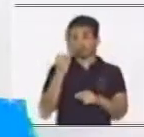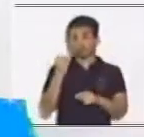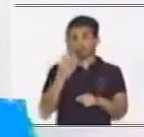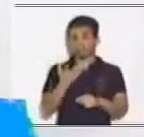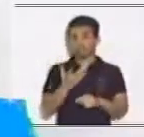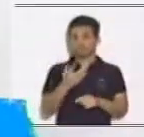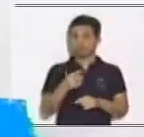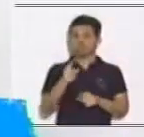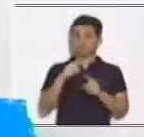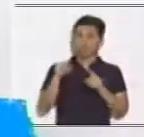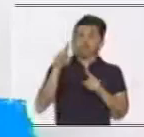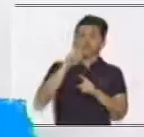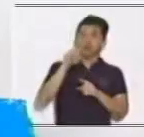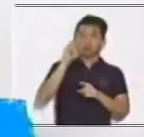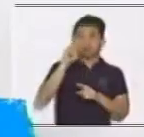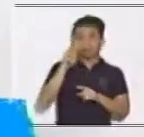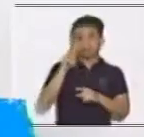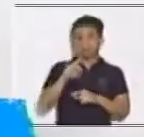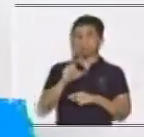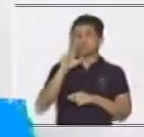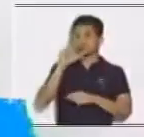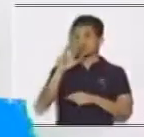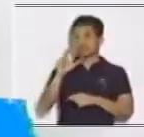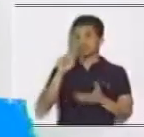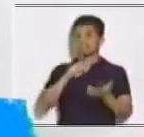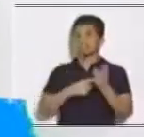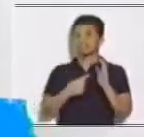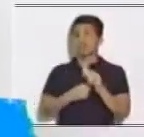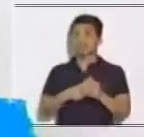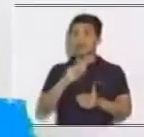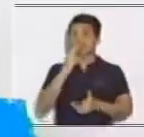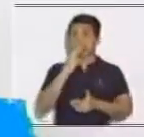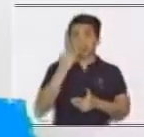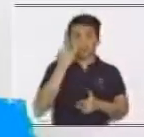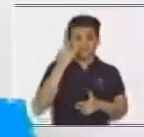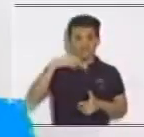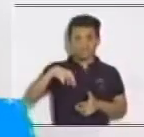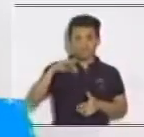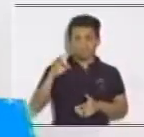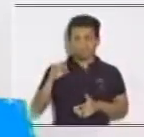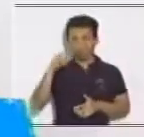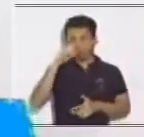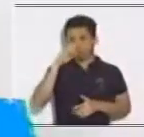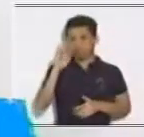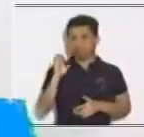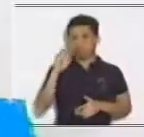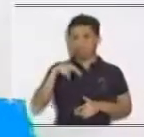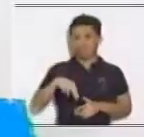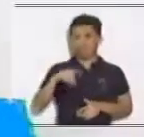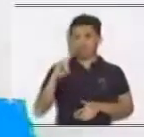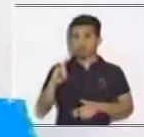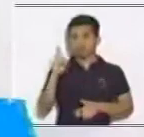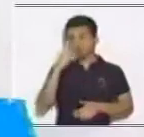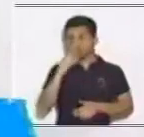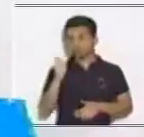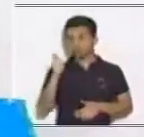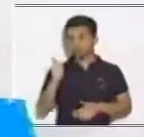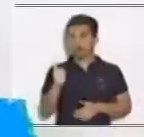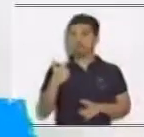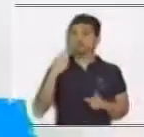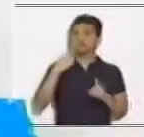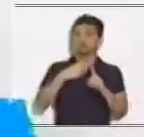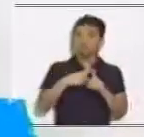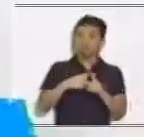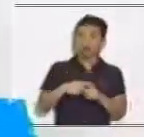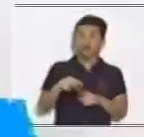C, que es la hipotenusa se escribe con H y con S. La hipotenusa es la suma